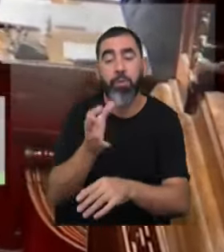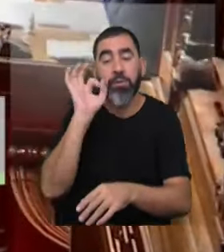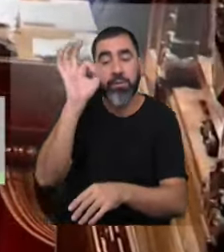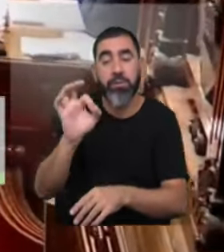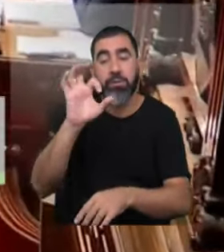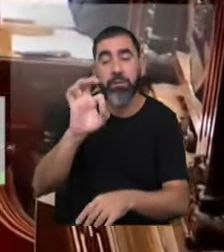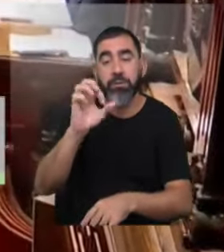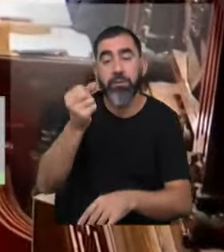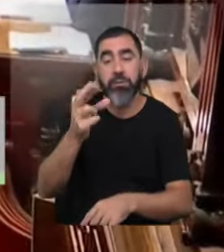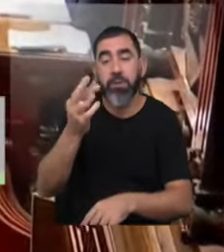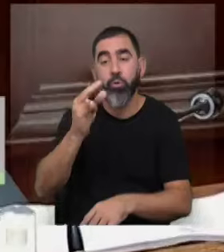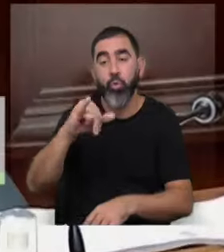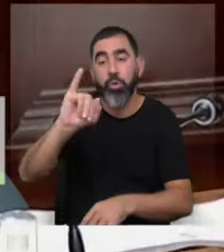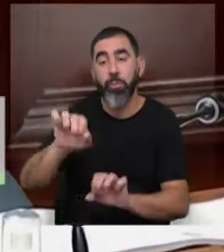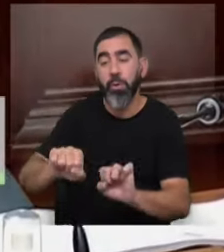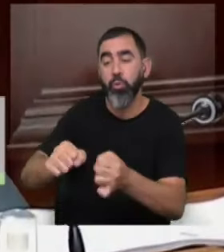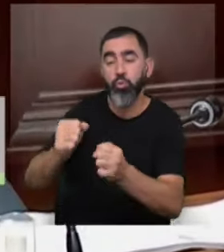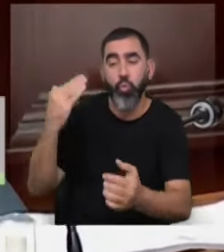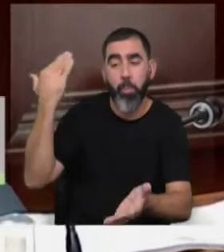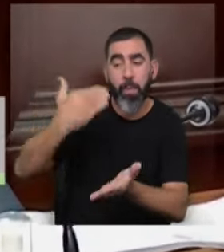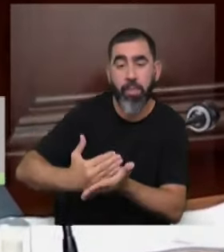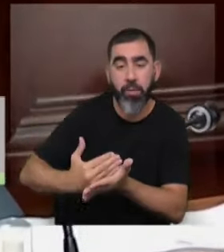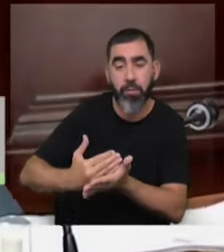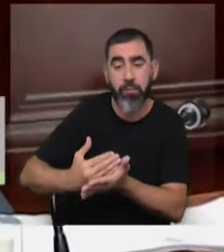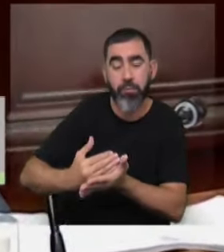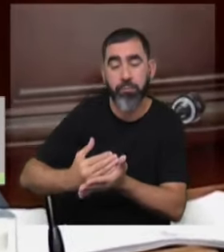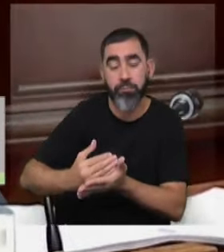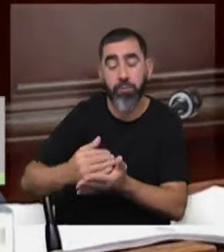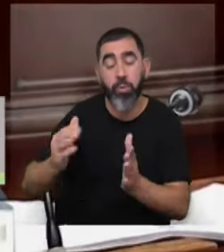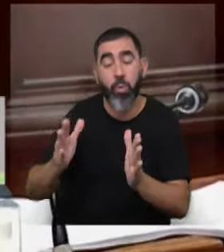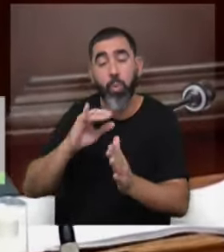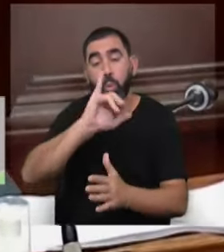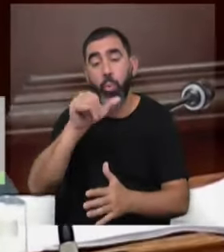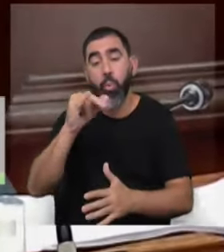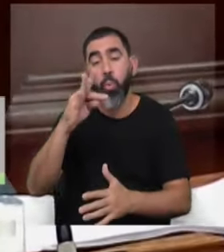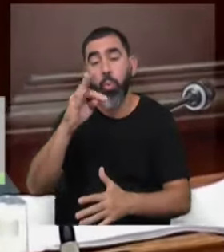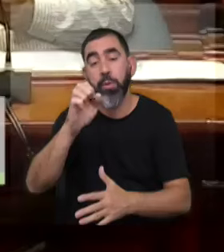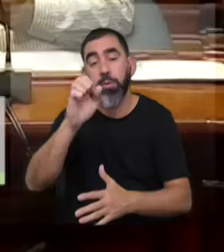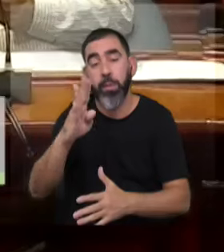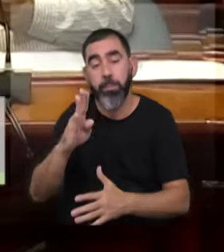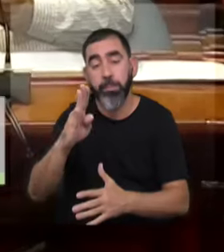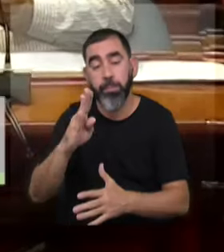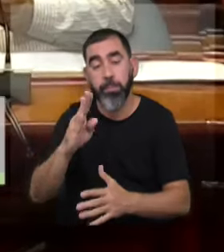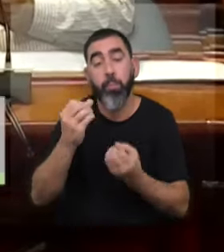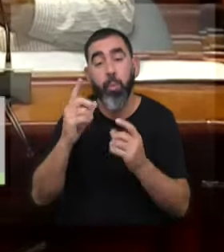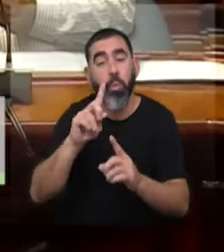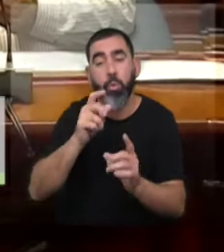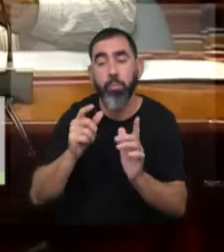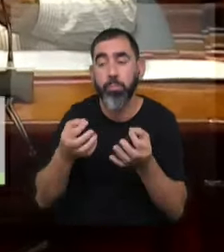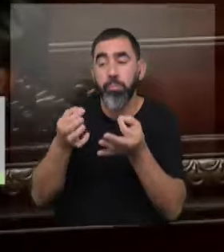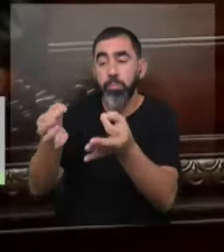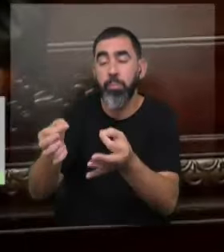senador Juan Sartori para suspender la sanción que le impuso la Junta de Transparencia y Ética Pública por no presentar